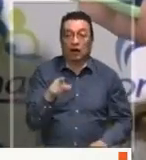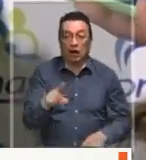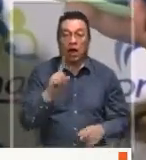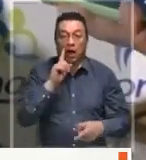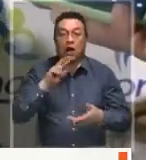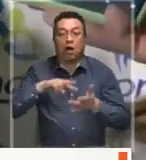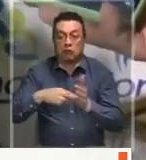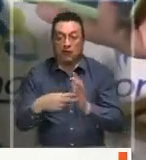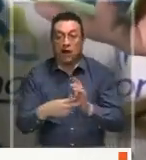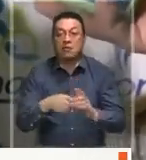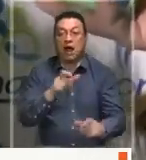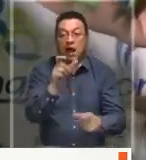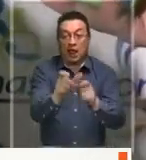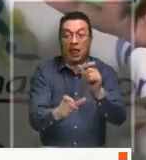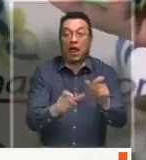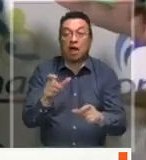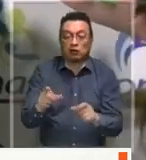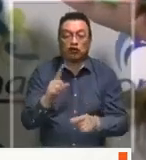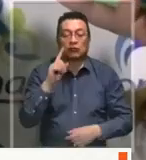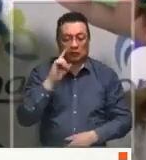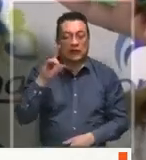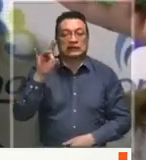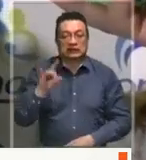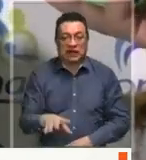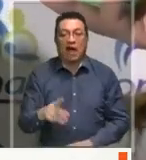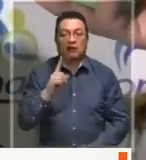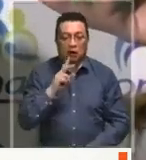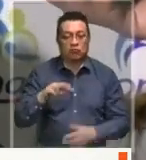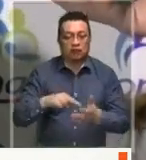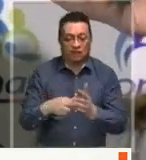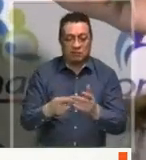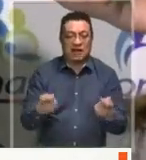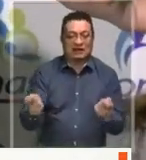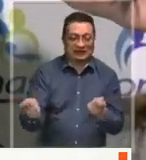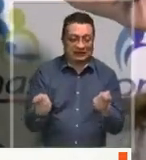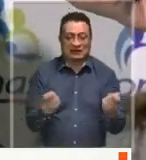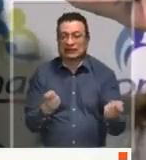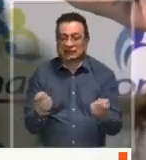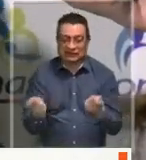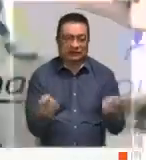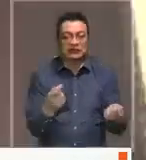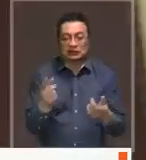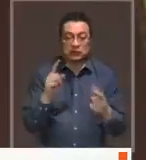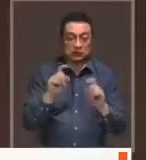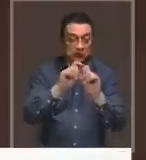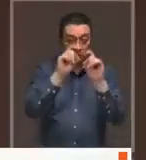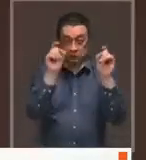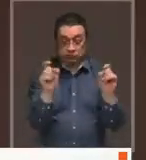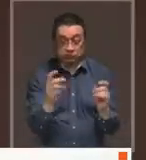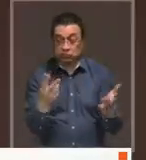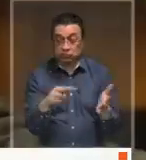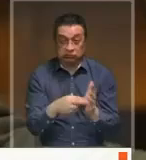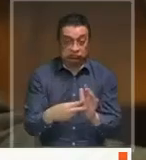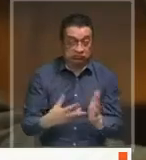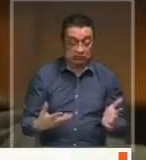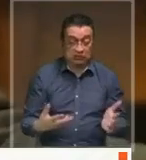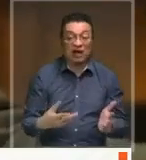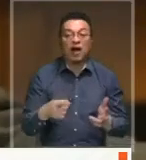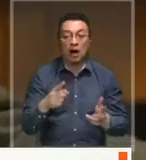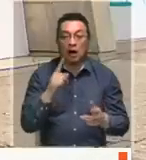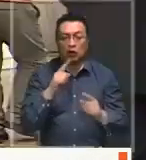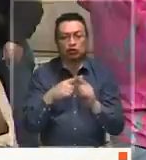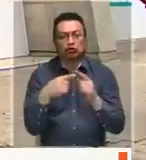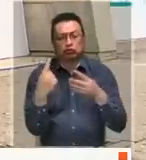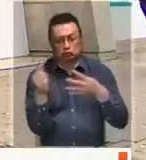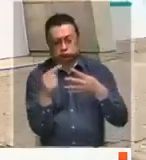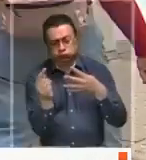que las personas se dan cuenta, ¿cierto? Una crisis financiera, una crisis de incertidumbre. Entre medio de todos